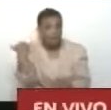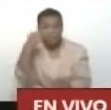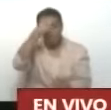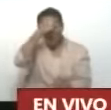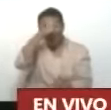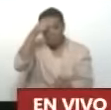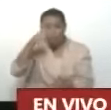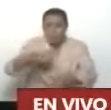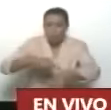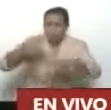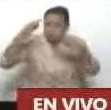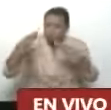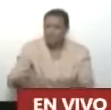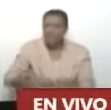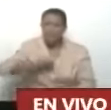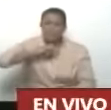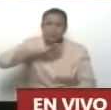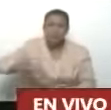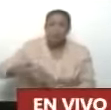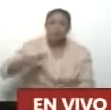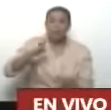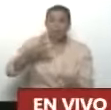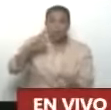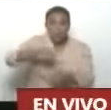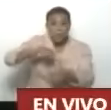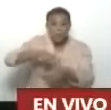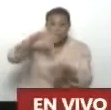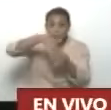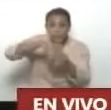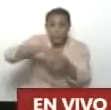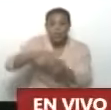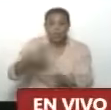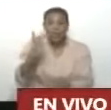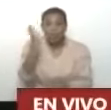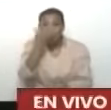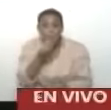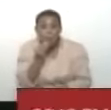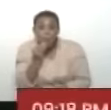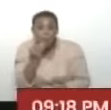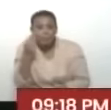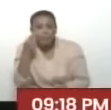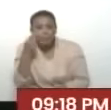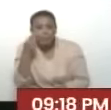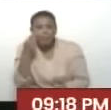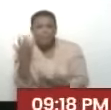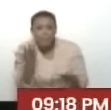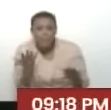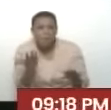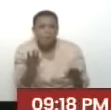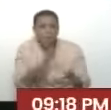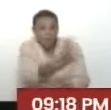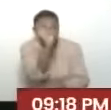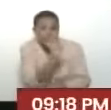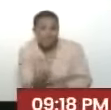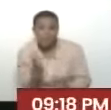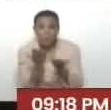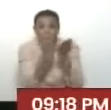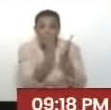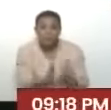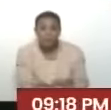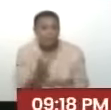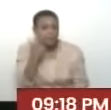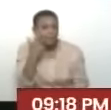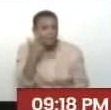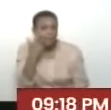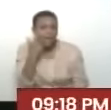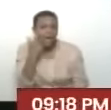tuvimos el momento de salir a votar y que los jóvenes estuvimos en los centros de desarrollo, la federación, estuvimos en los centros de